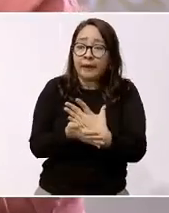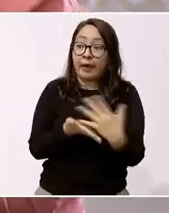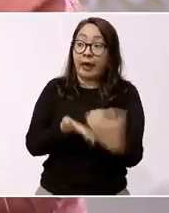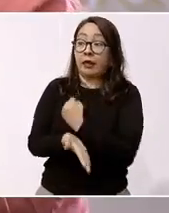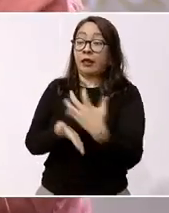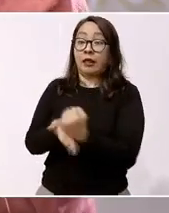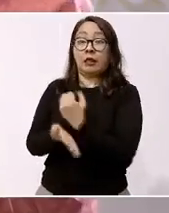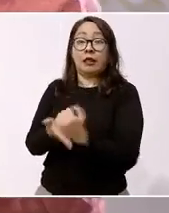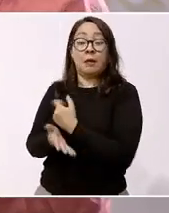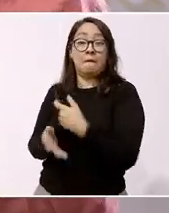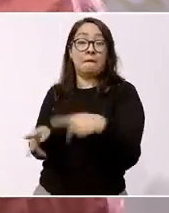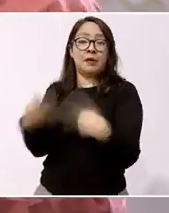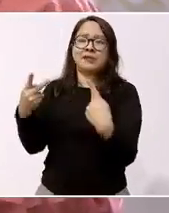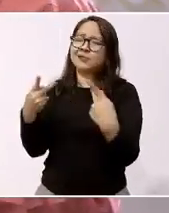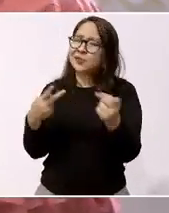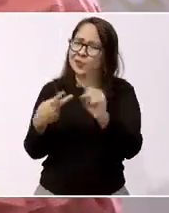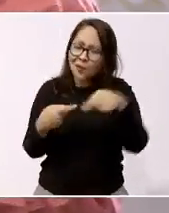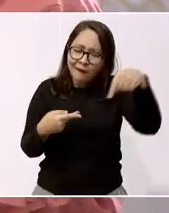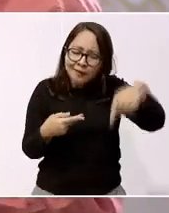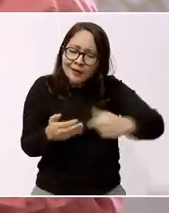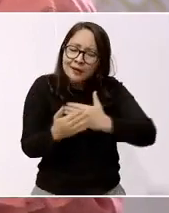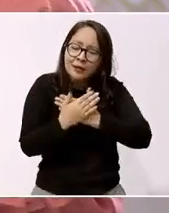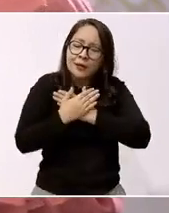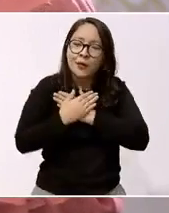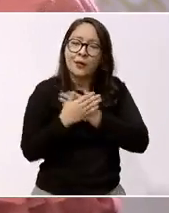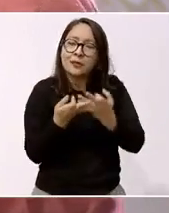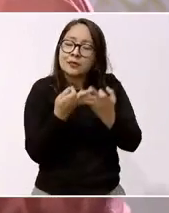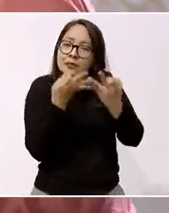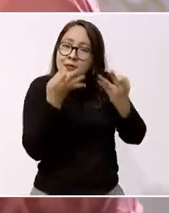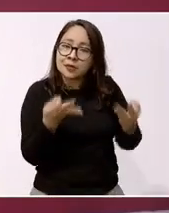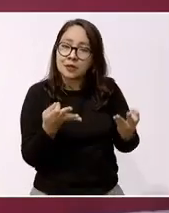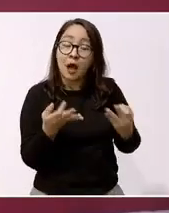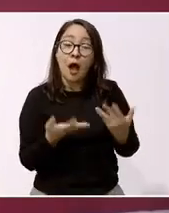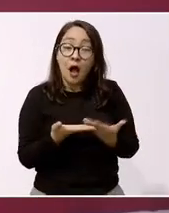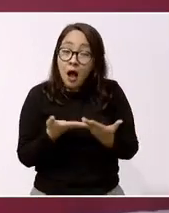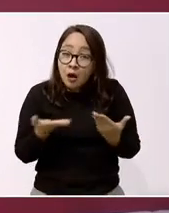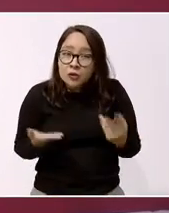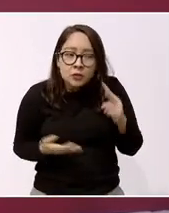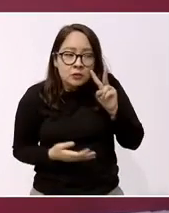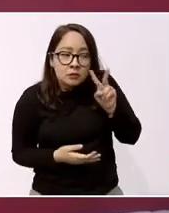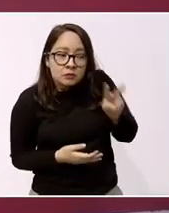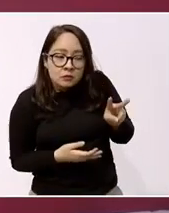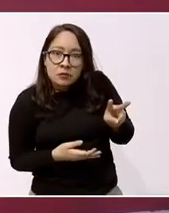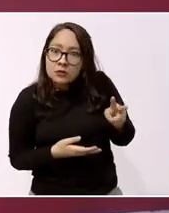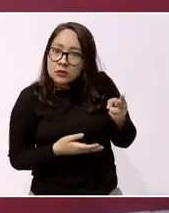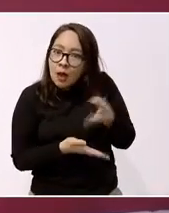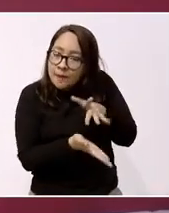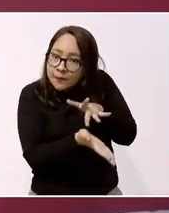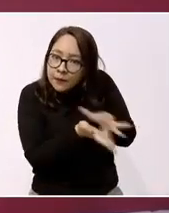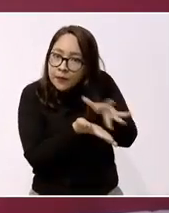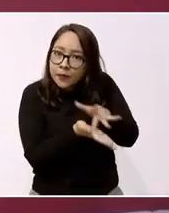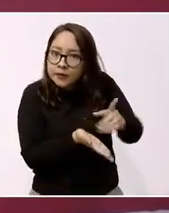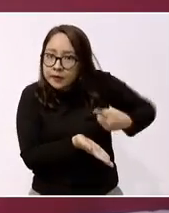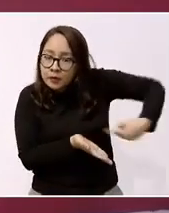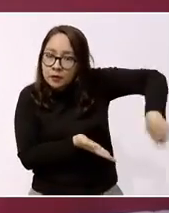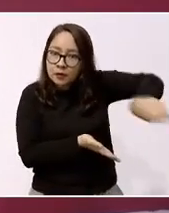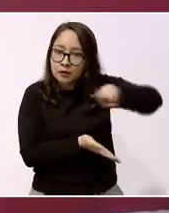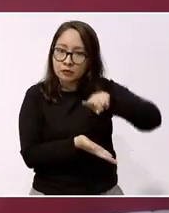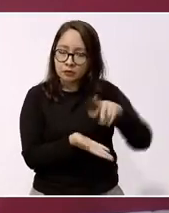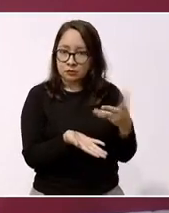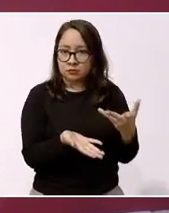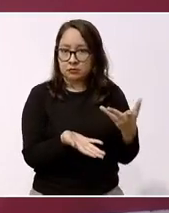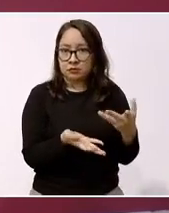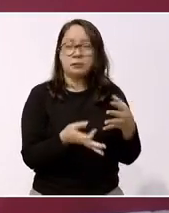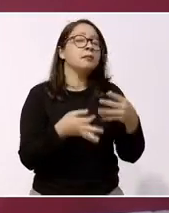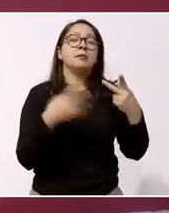obtener. Entonces, ahora nosotros tenemos que apoyar a los productores del